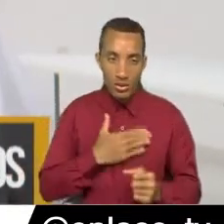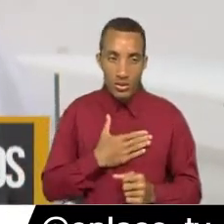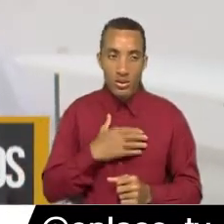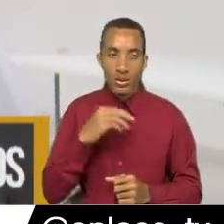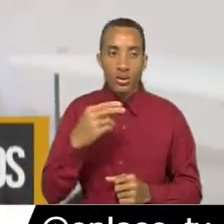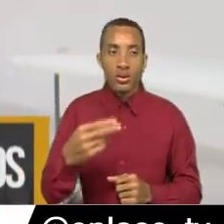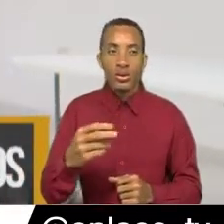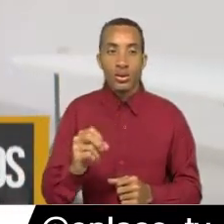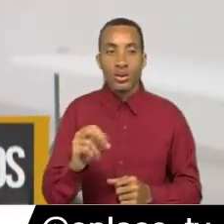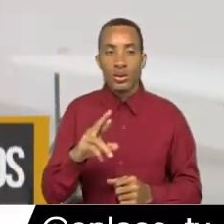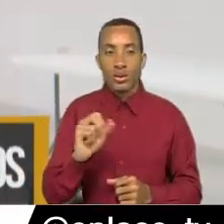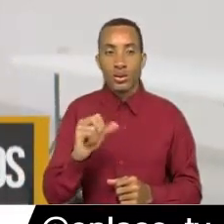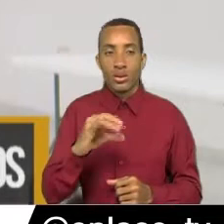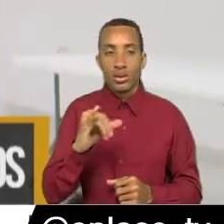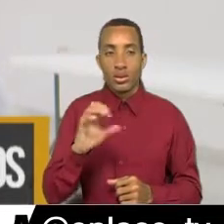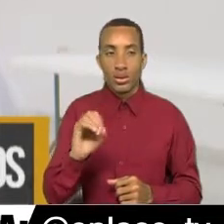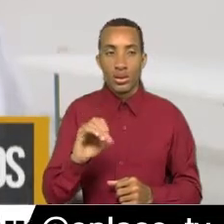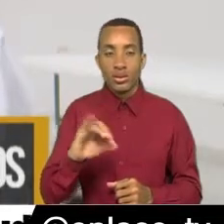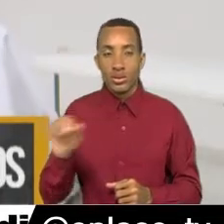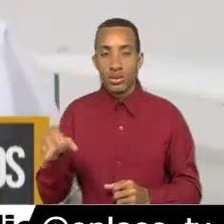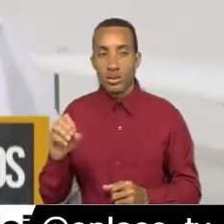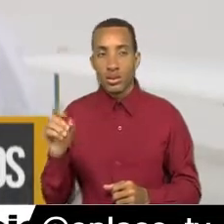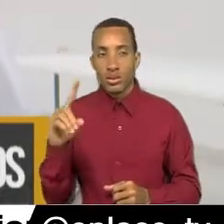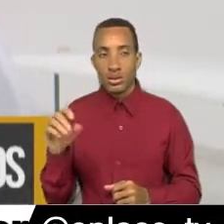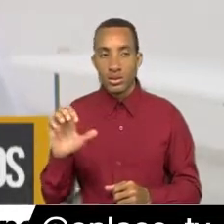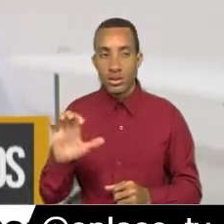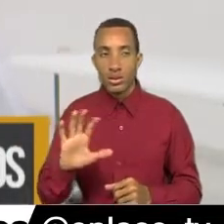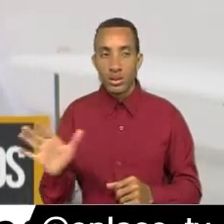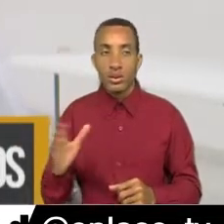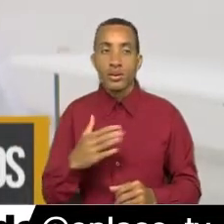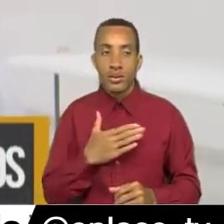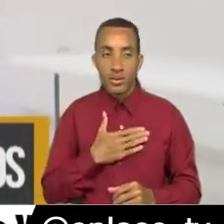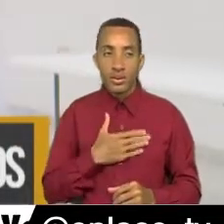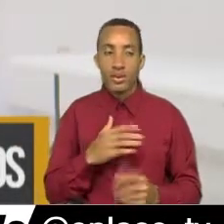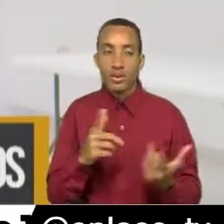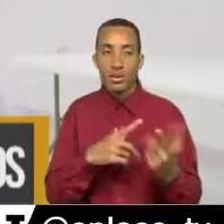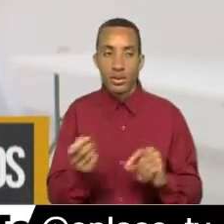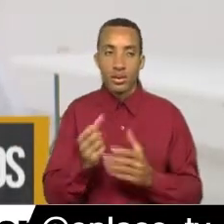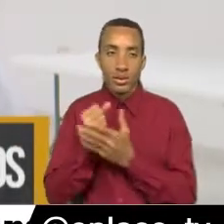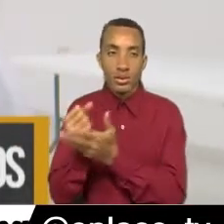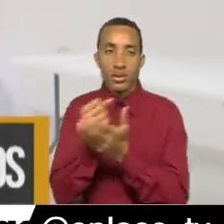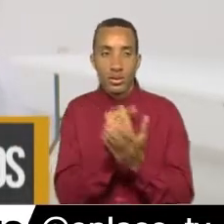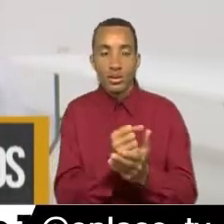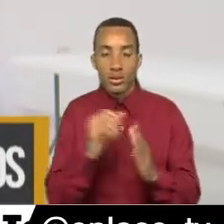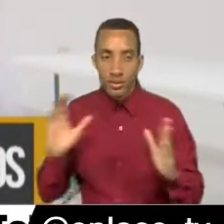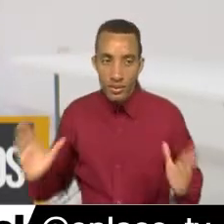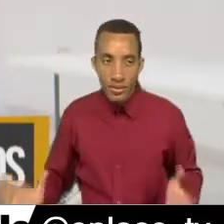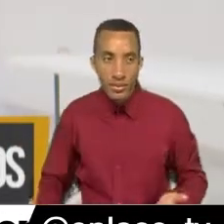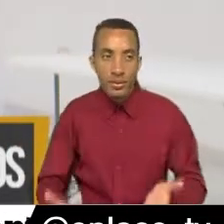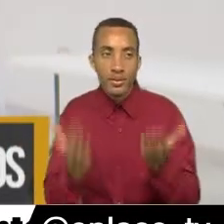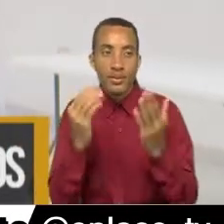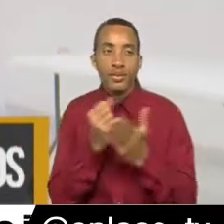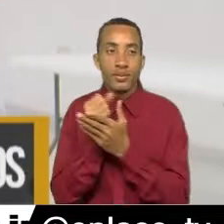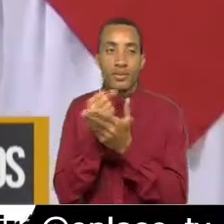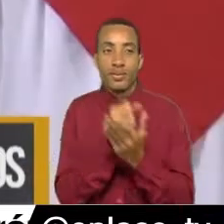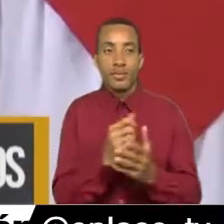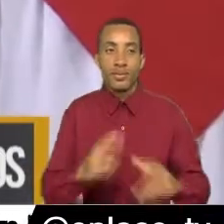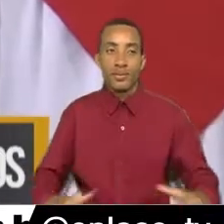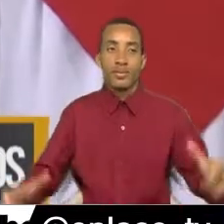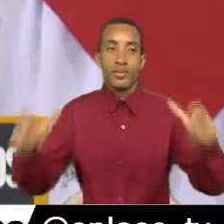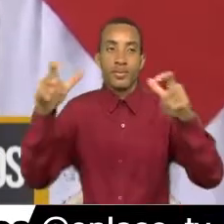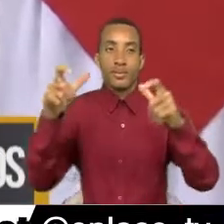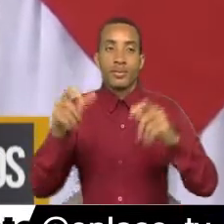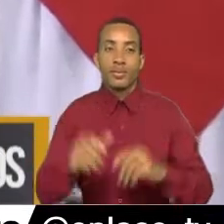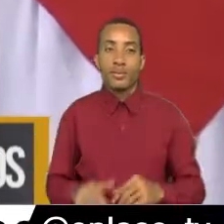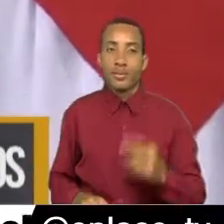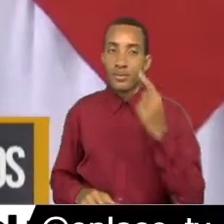diciéndole a la gente de mi pueblo, de mi municipio, que estoy listo para ayudar, listo para empujar esas ayudas desde el Congreso de la República. Por su parte,